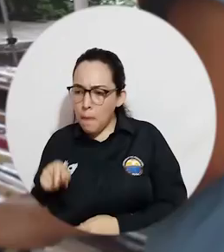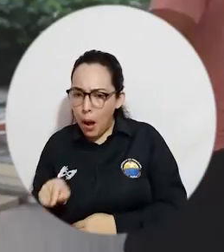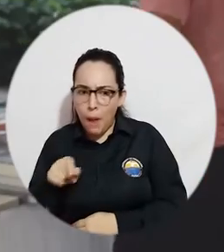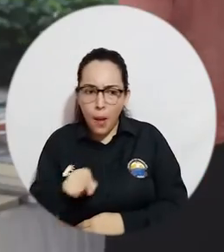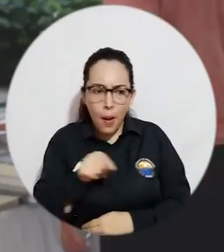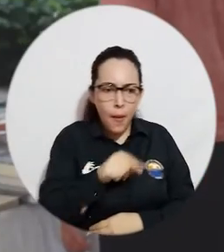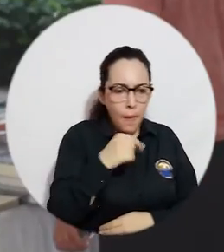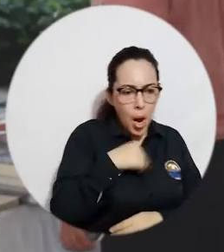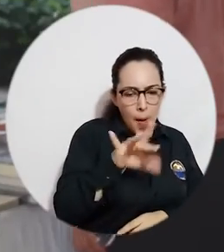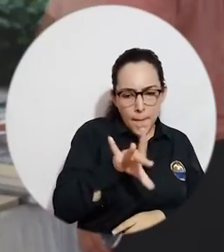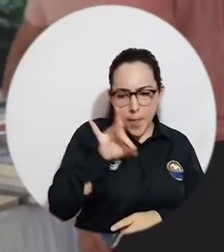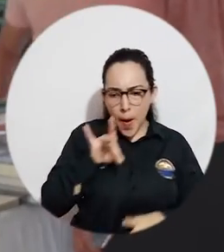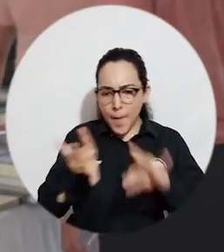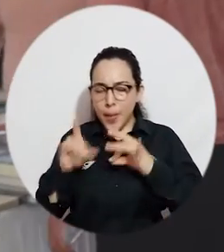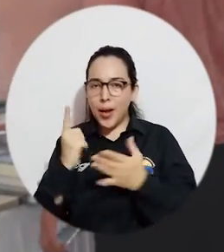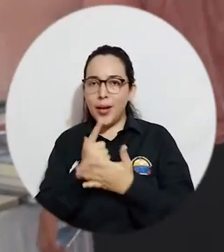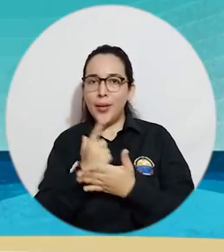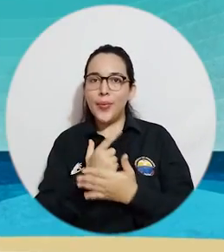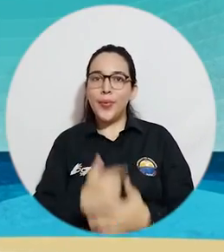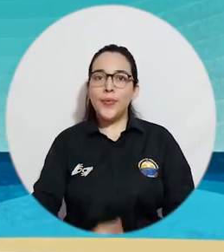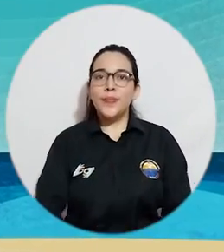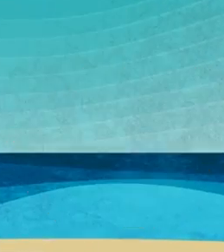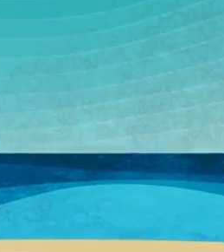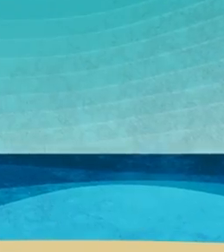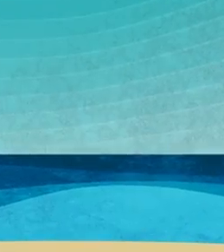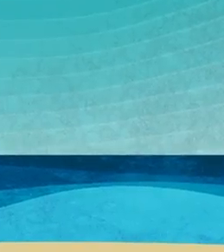poder ir viendo las opciones para escoger libros.